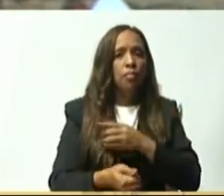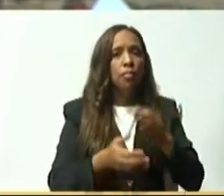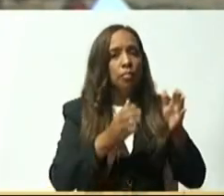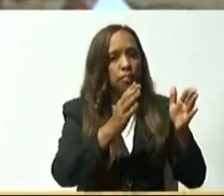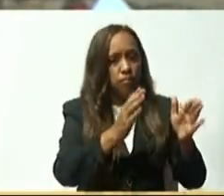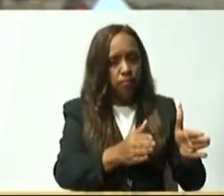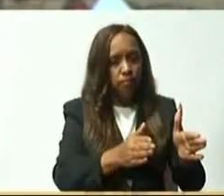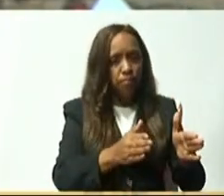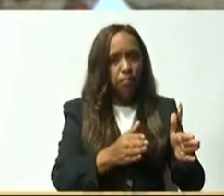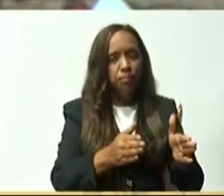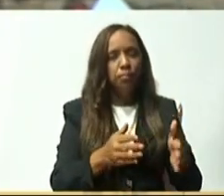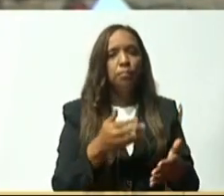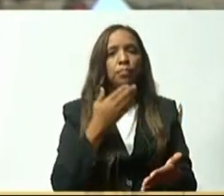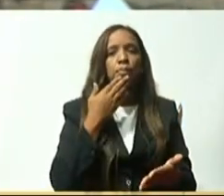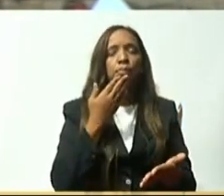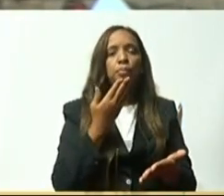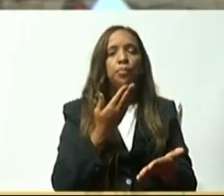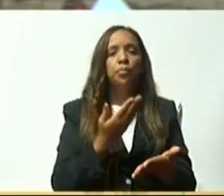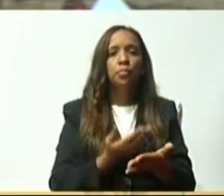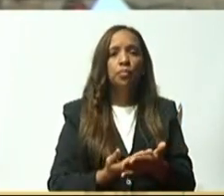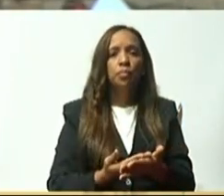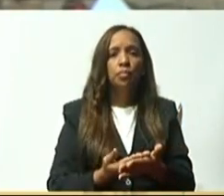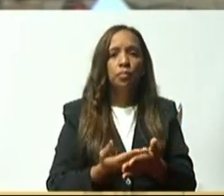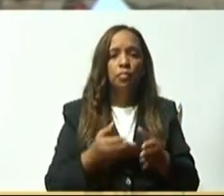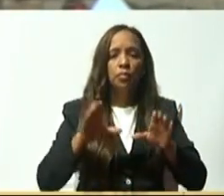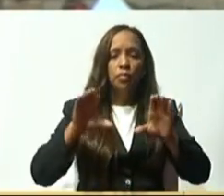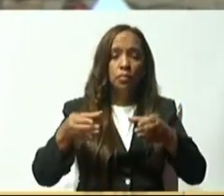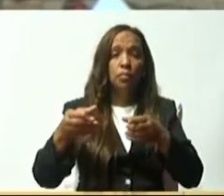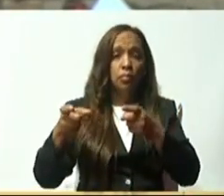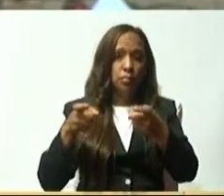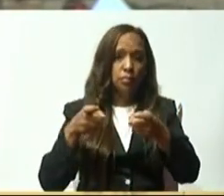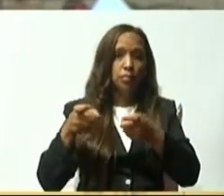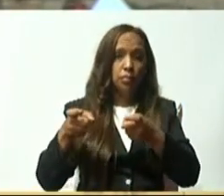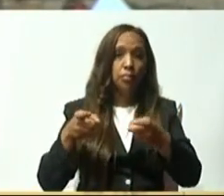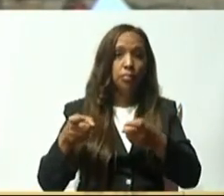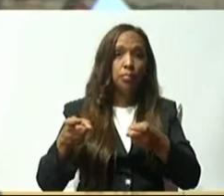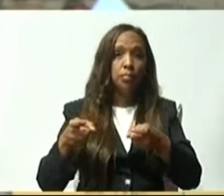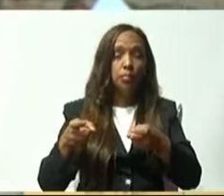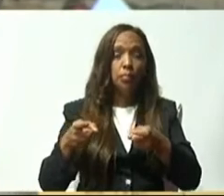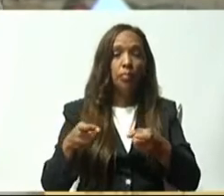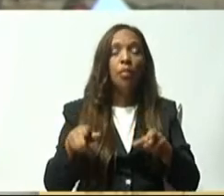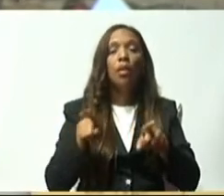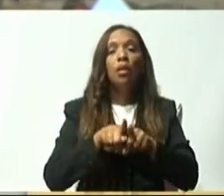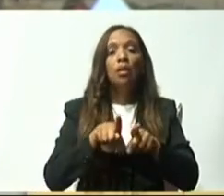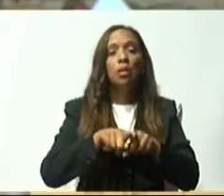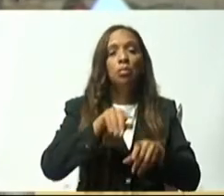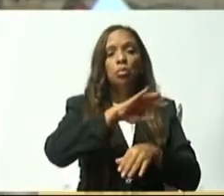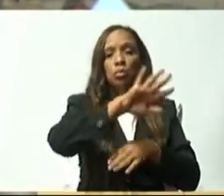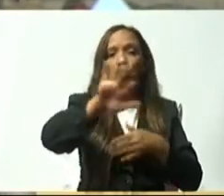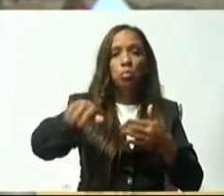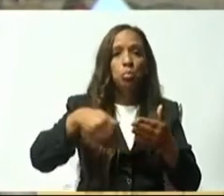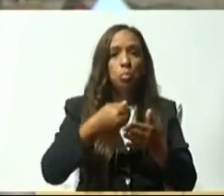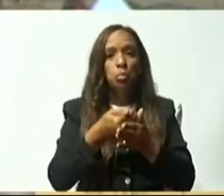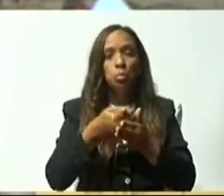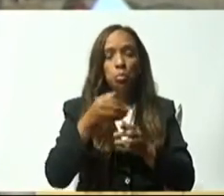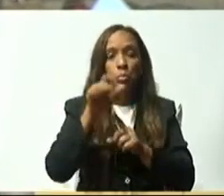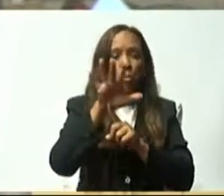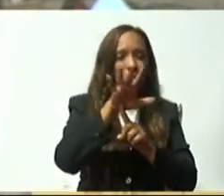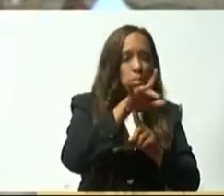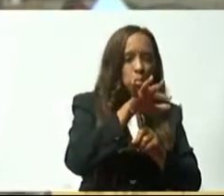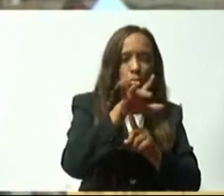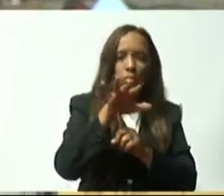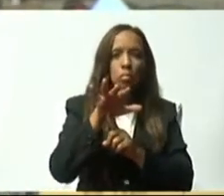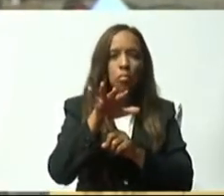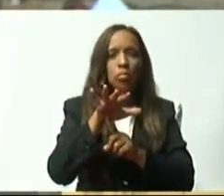de mi bancada y toda la bancada, como también a toda la prensa nacional. Le voy a pedir,